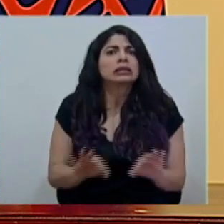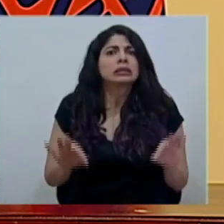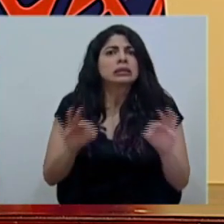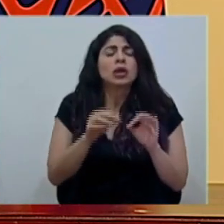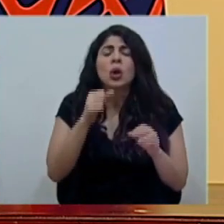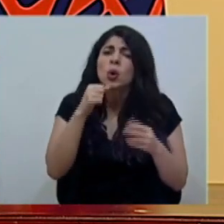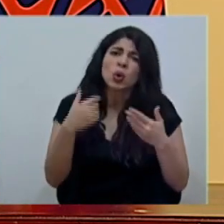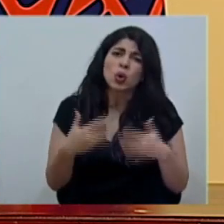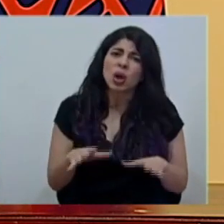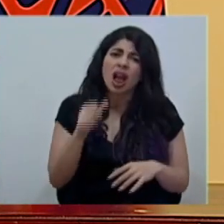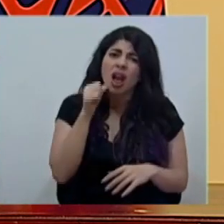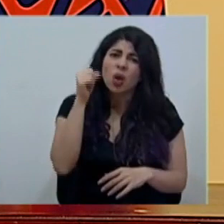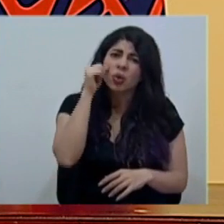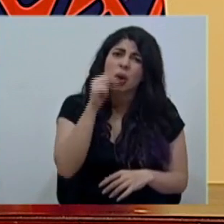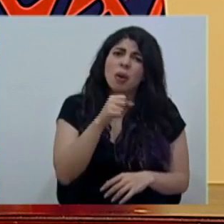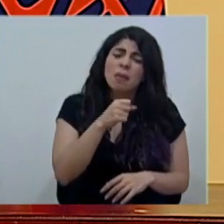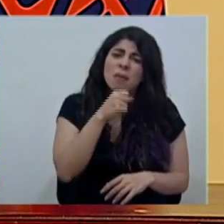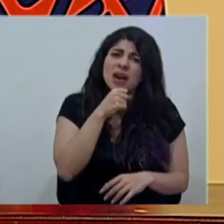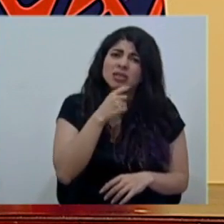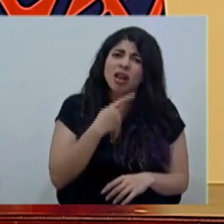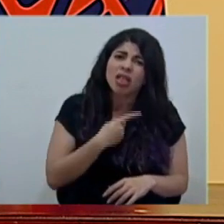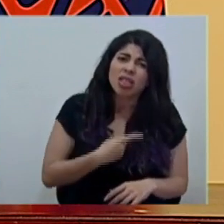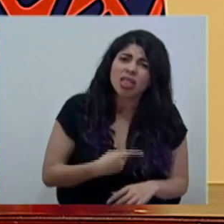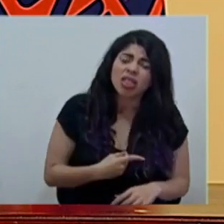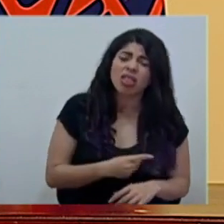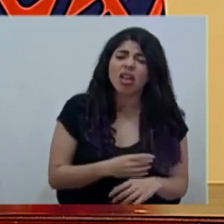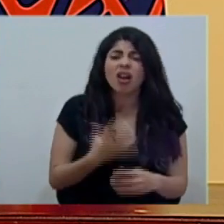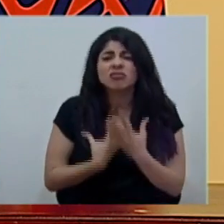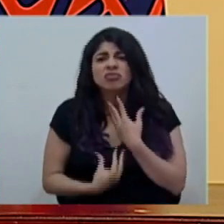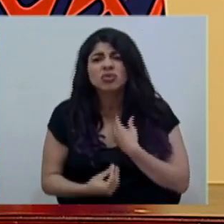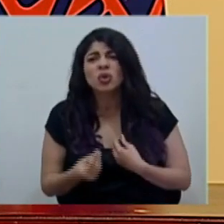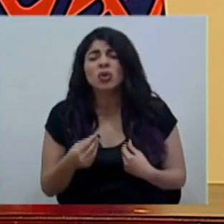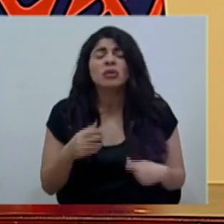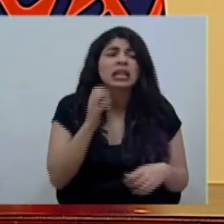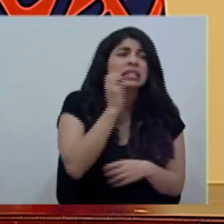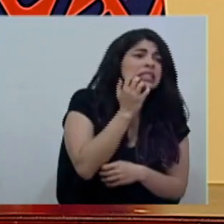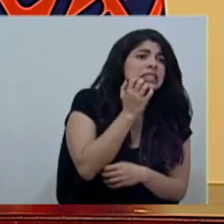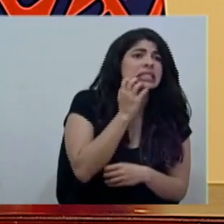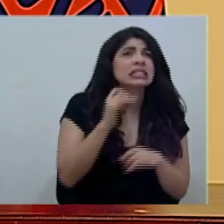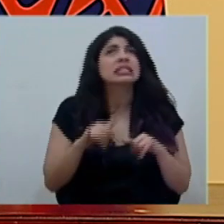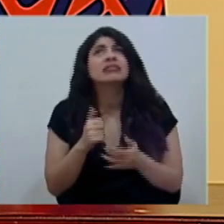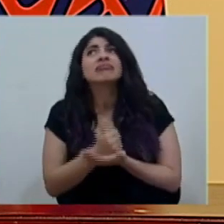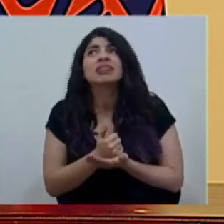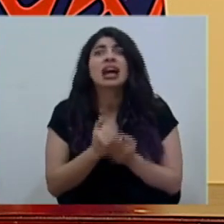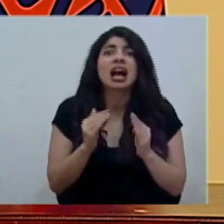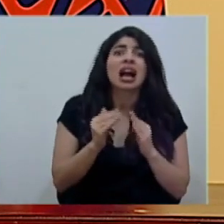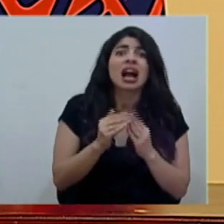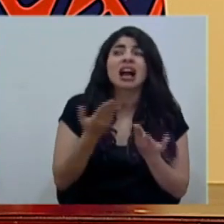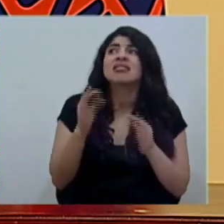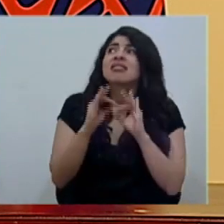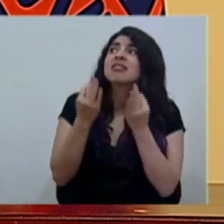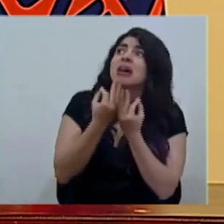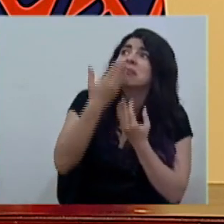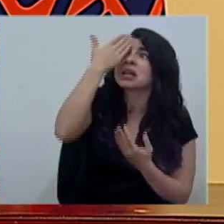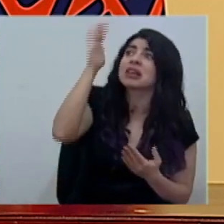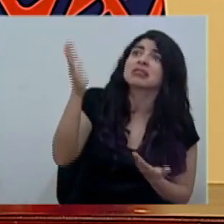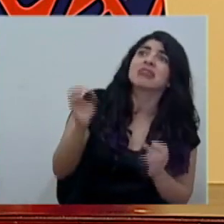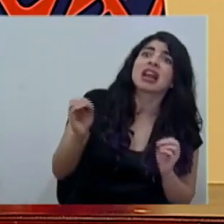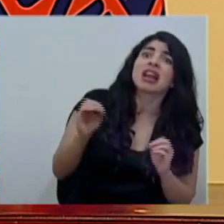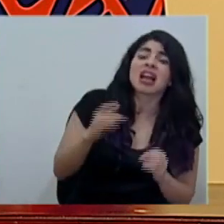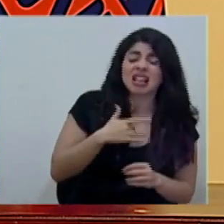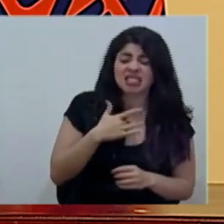no queremos que los adultos mayores estén deprimidos, angustiados, ansiosos en sus hogares, sin saber de sus familias y